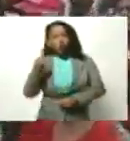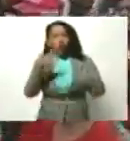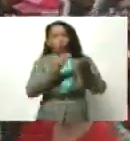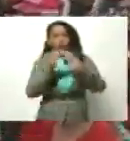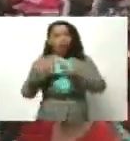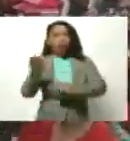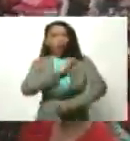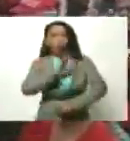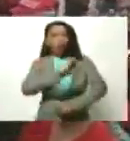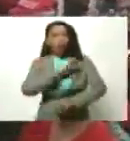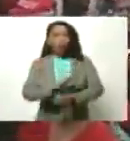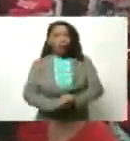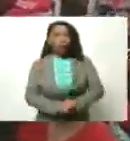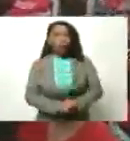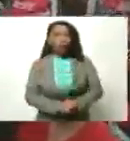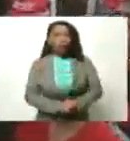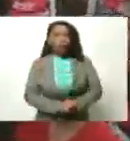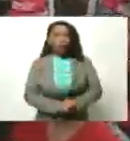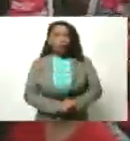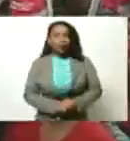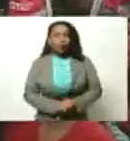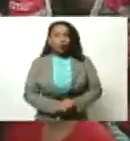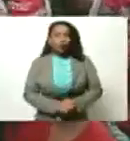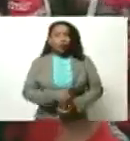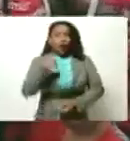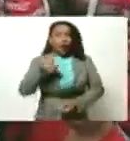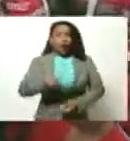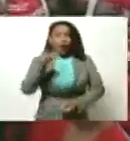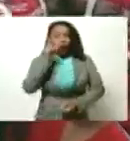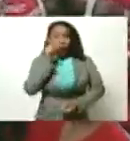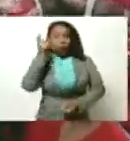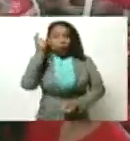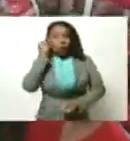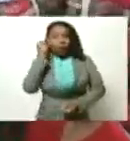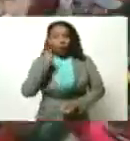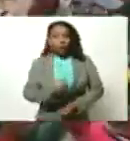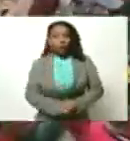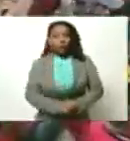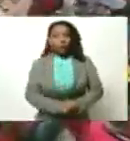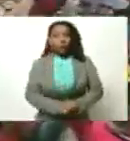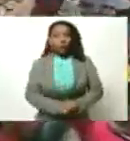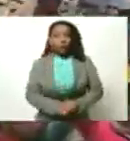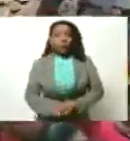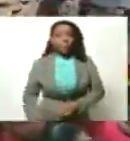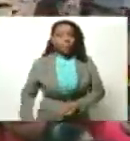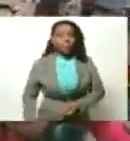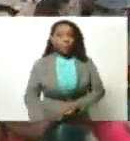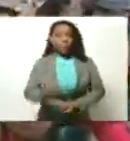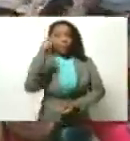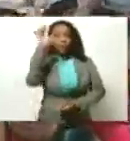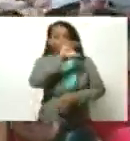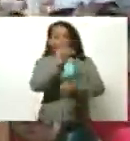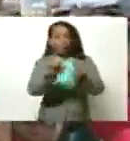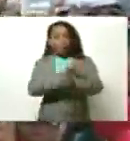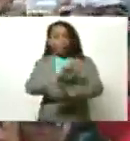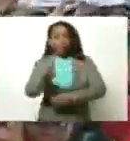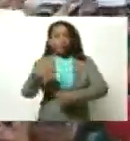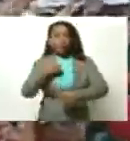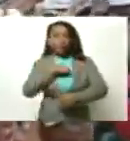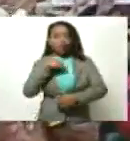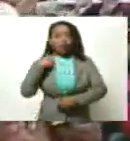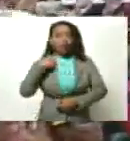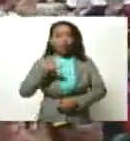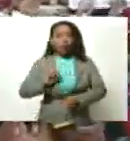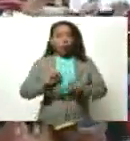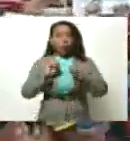comunidad estos hombres y mujeres primero vicepresidente que hemos tenido